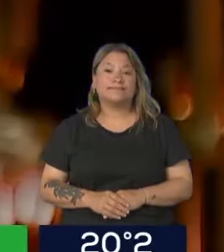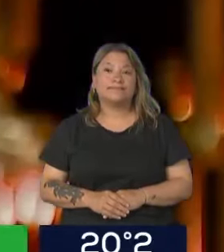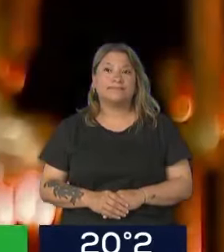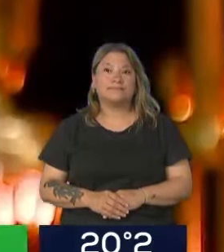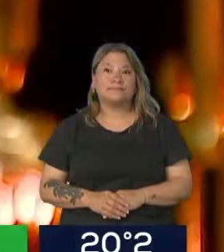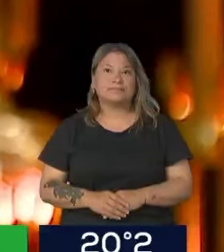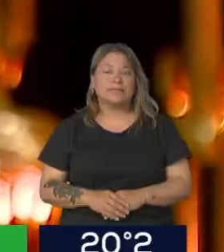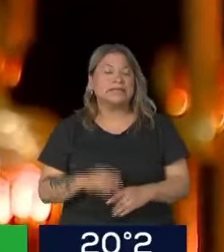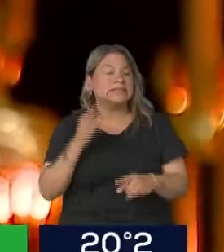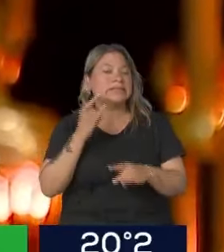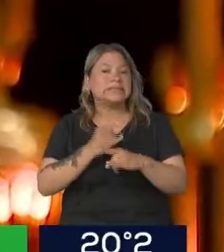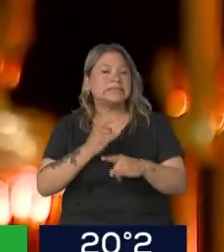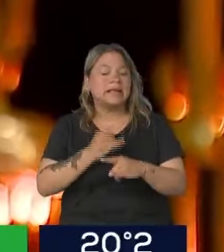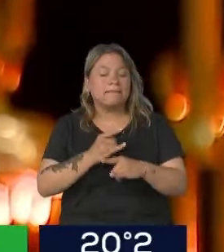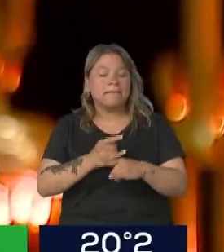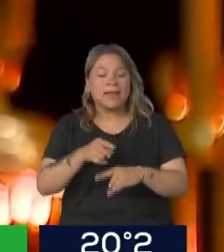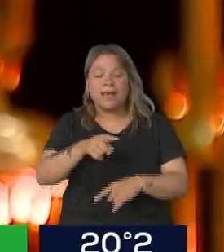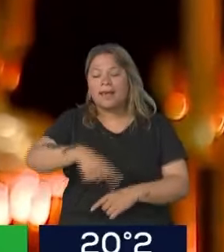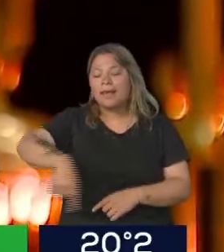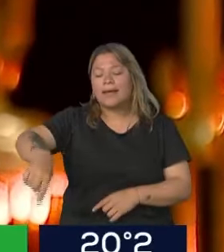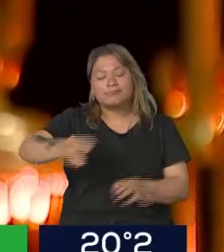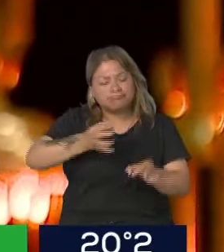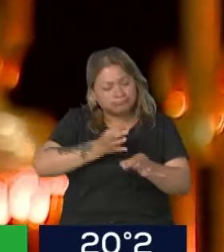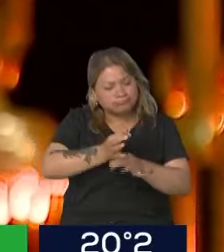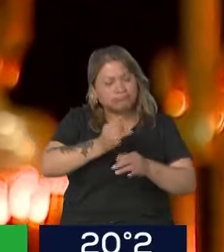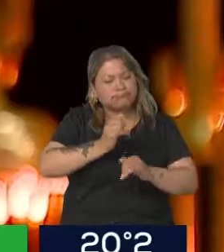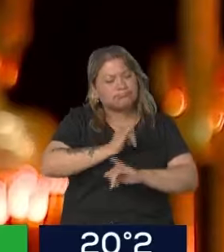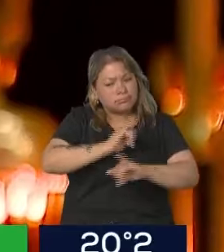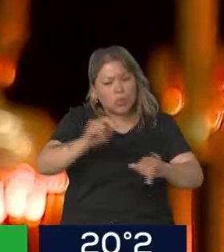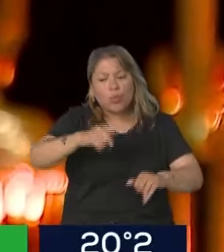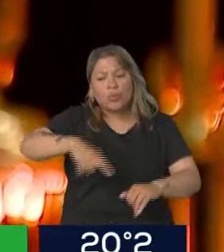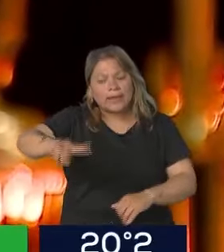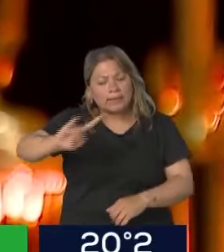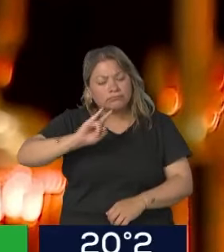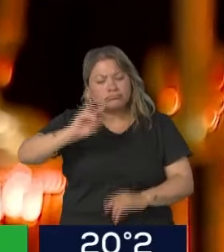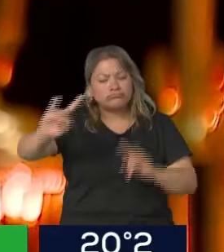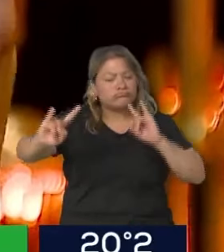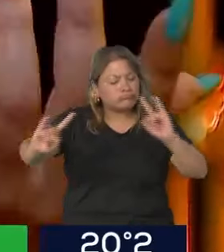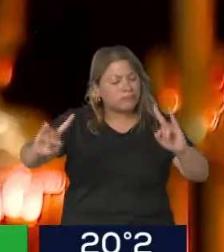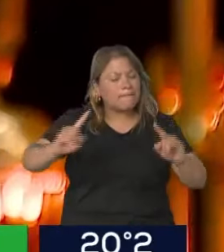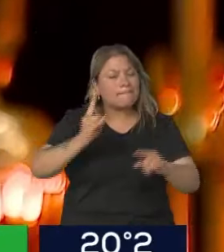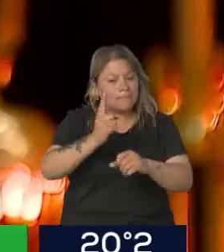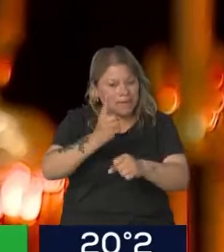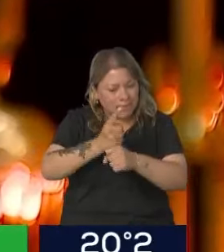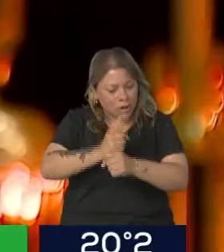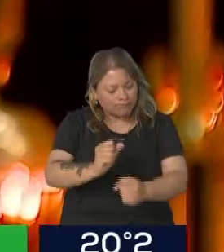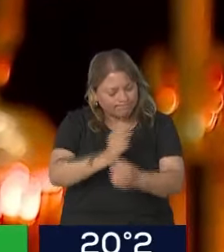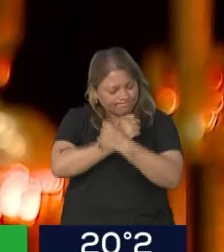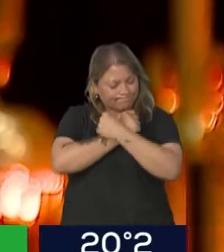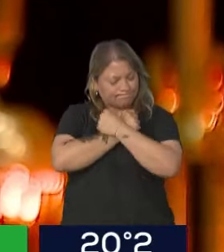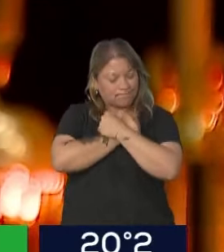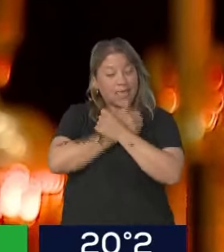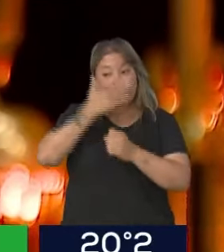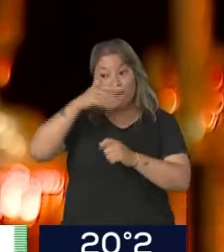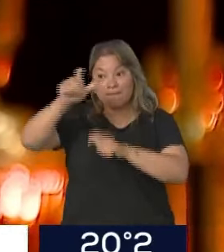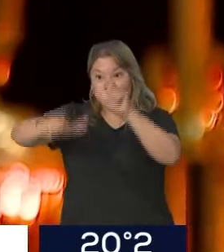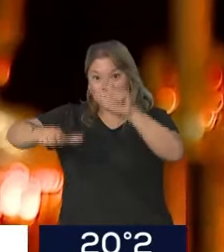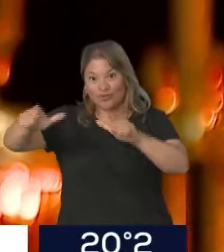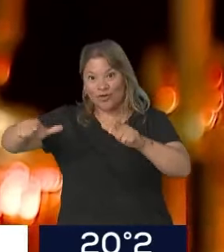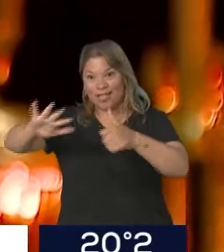Siempre trato de decirles que siempre tienen que aprender a quererse uno mismo para poder querer a los demás. Y yo